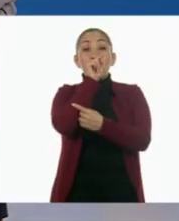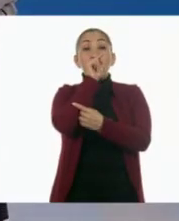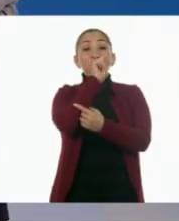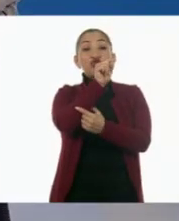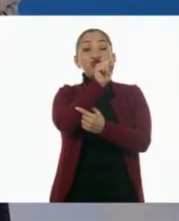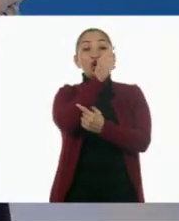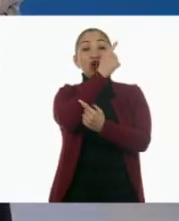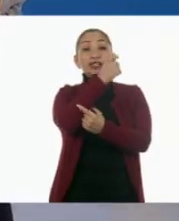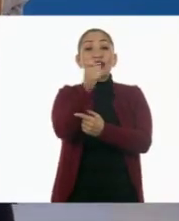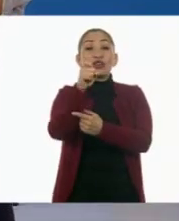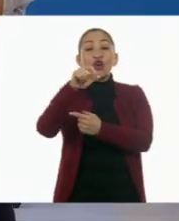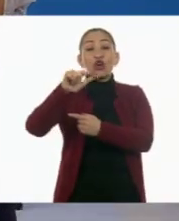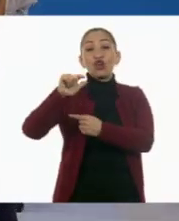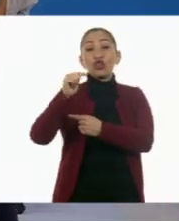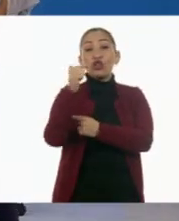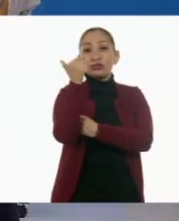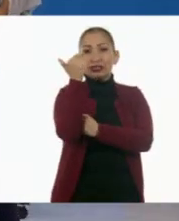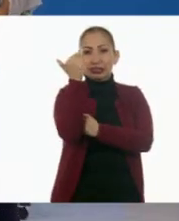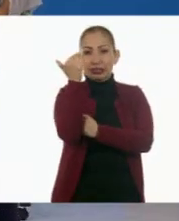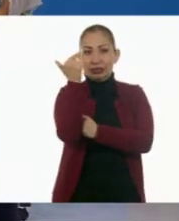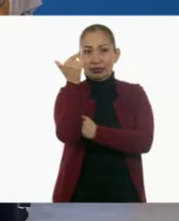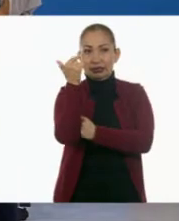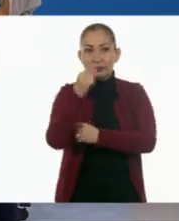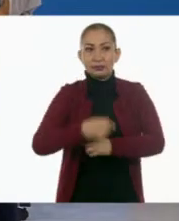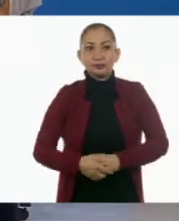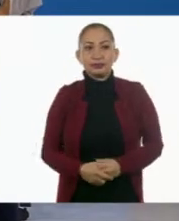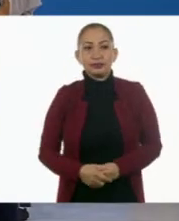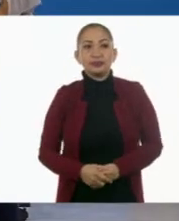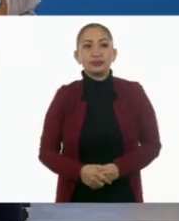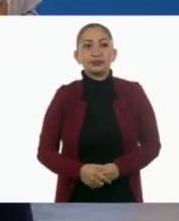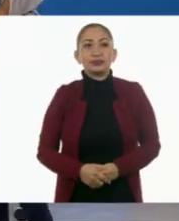punto 112.